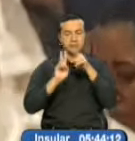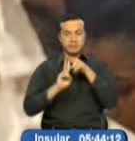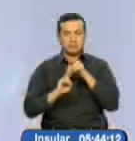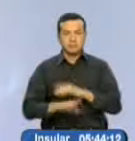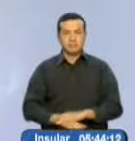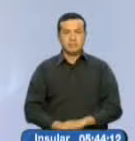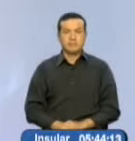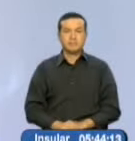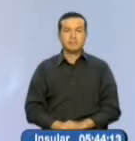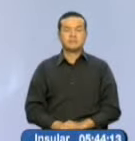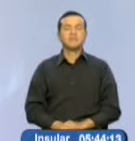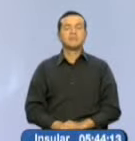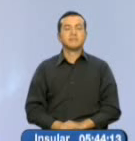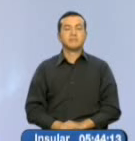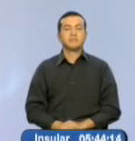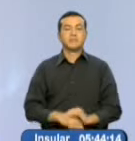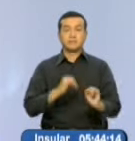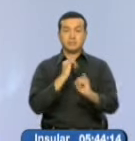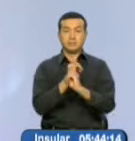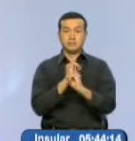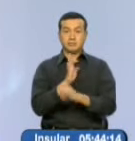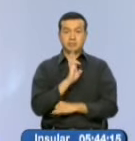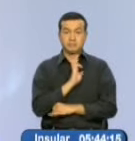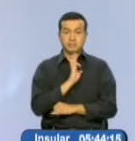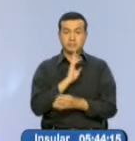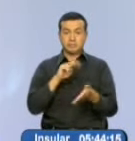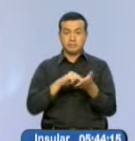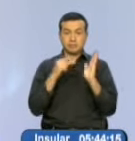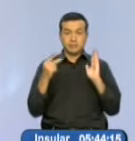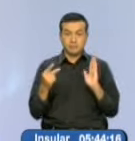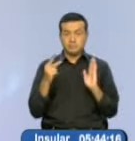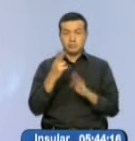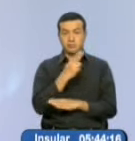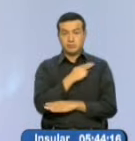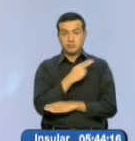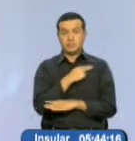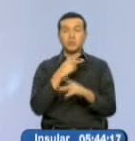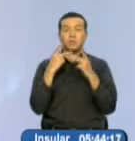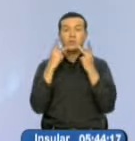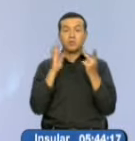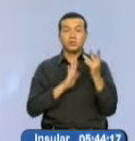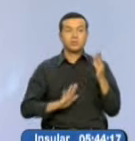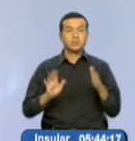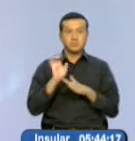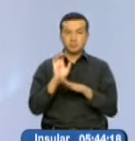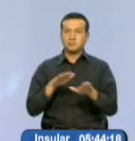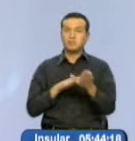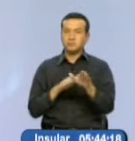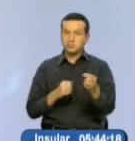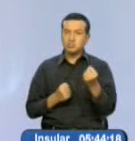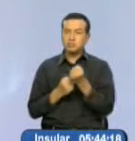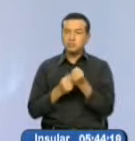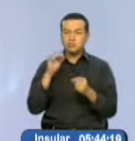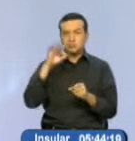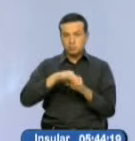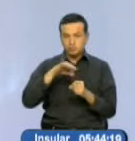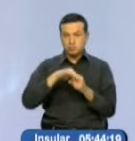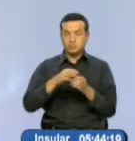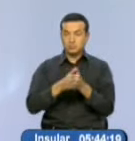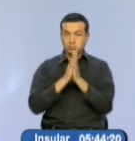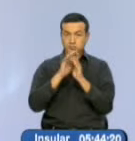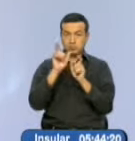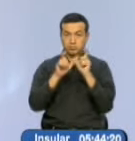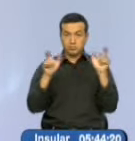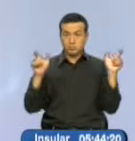TV. También institutos técnicos y tecnológicos, al igual que las universidades públicas del país, respaldan el recuento de votos y piden a los